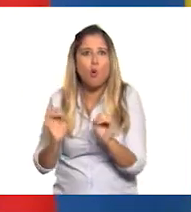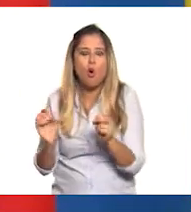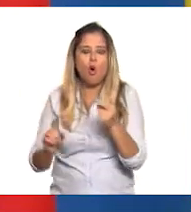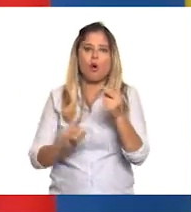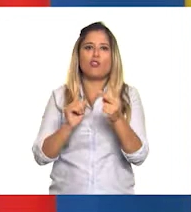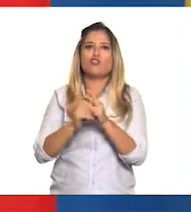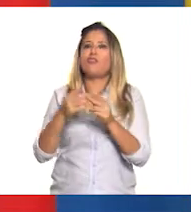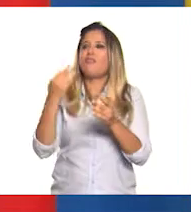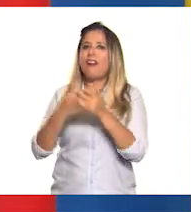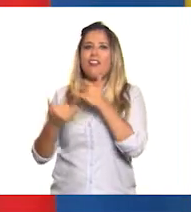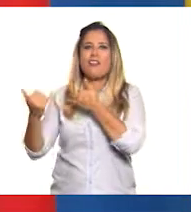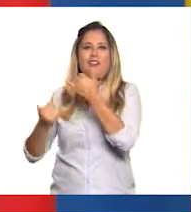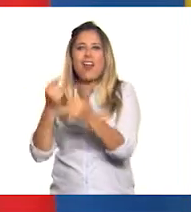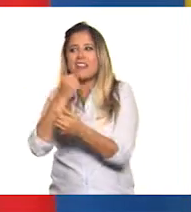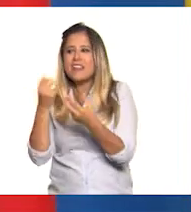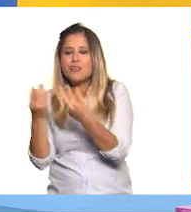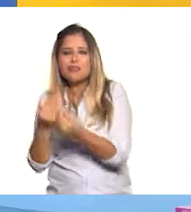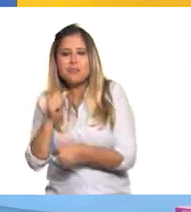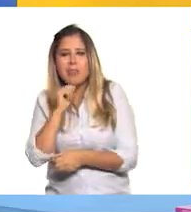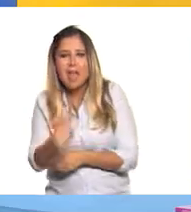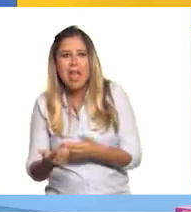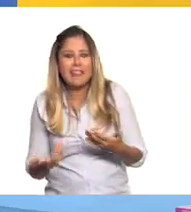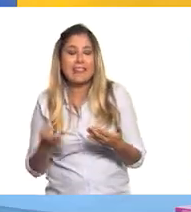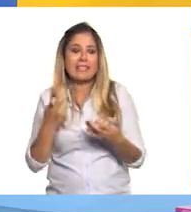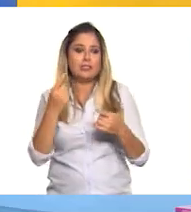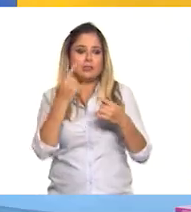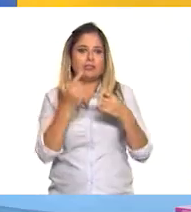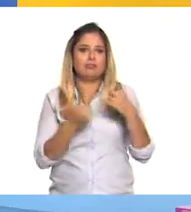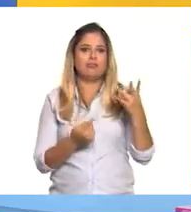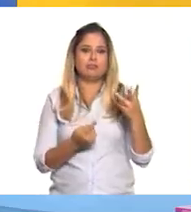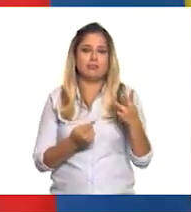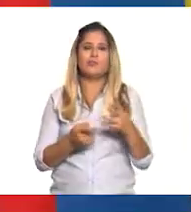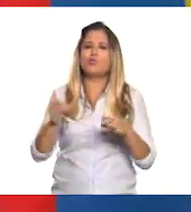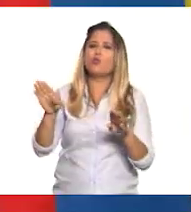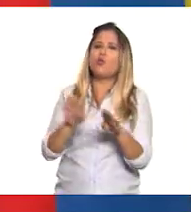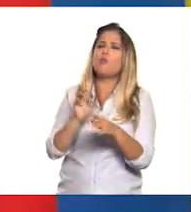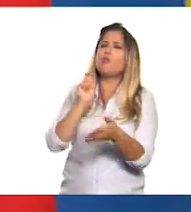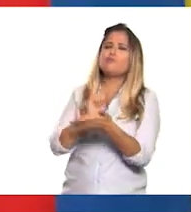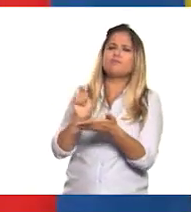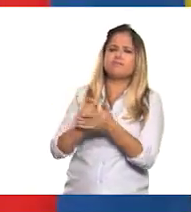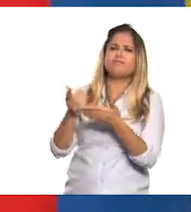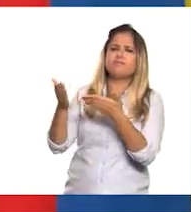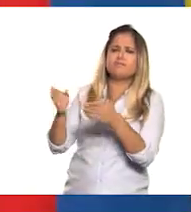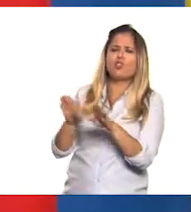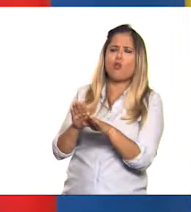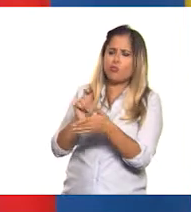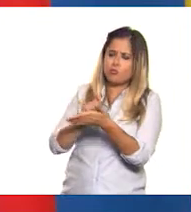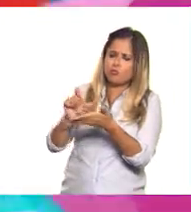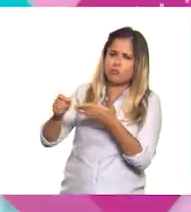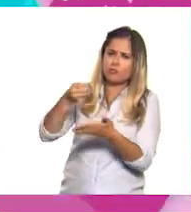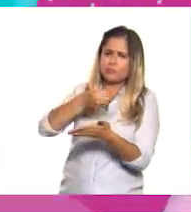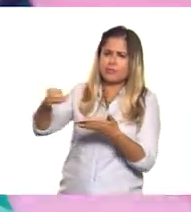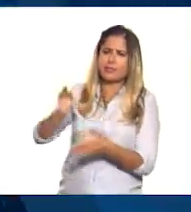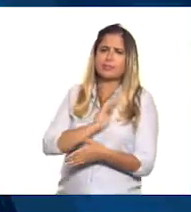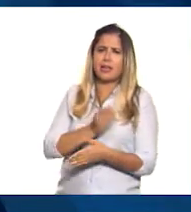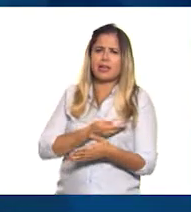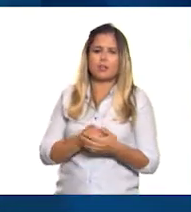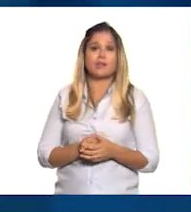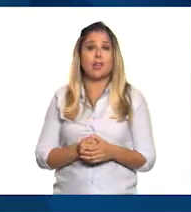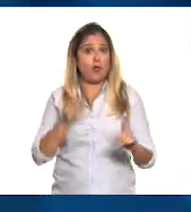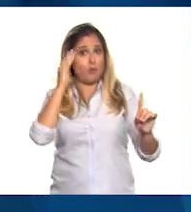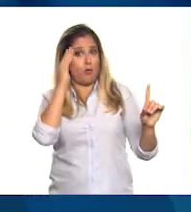niños de su edad y ese tipo de cosas. ¿Cómo lo redactarías? Escribiría algo como